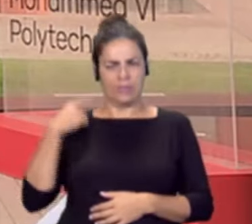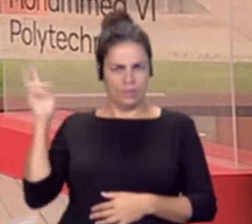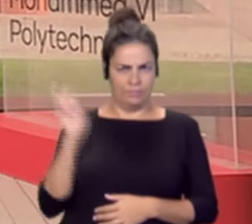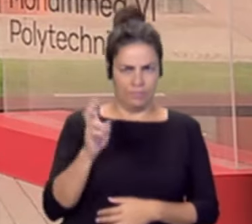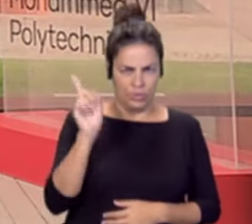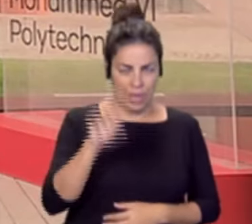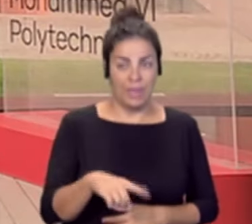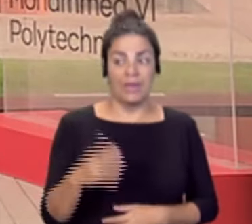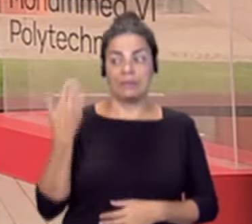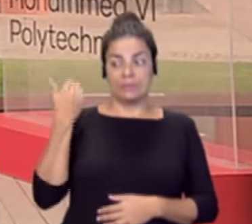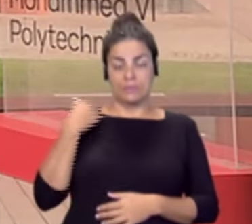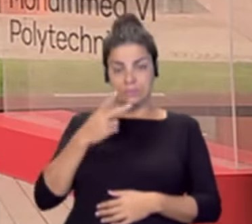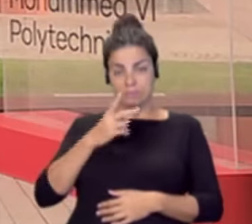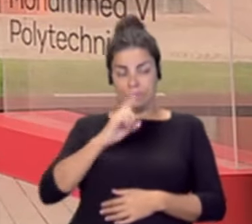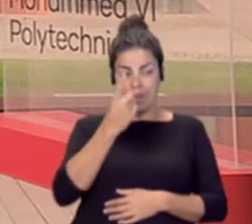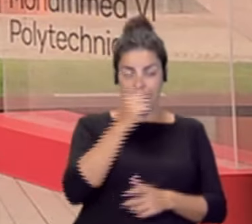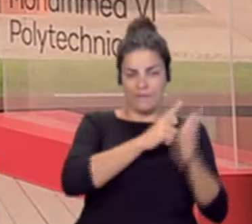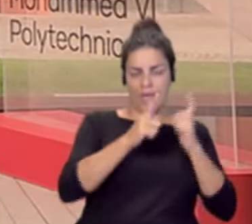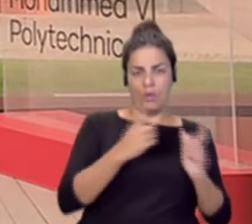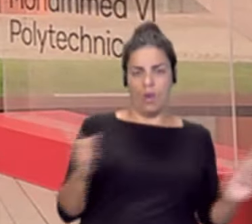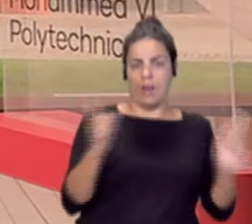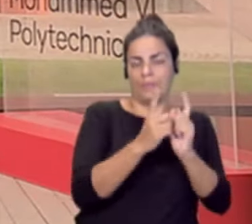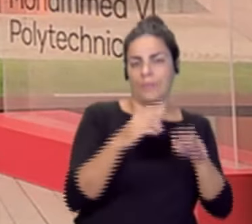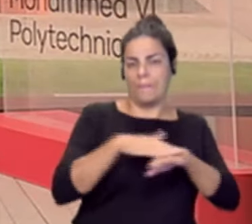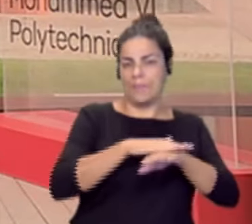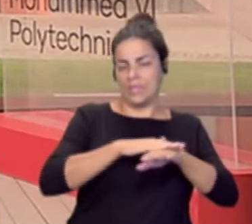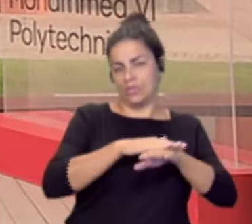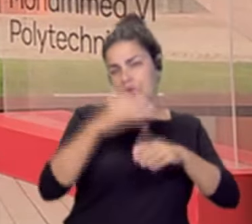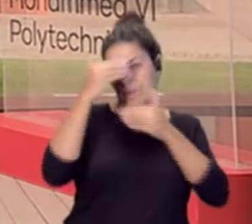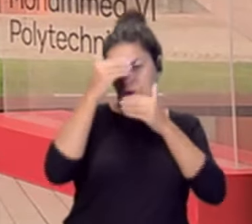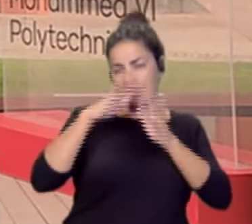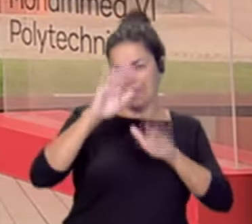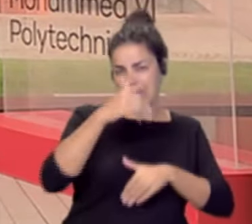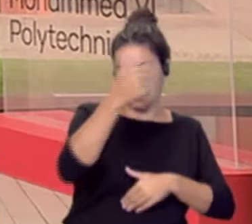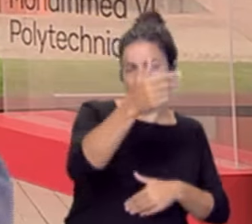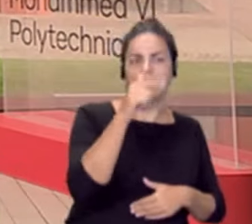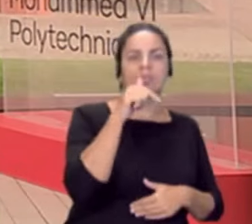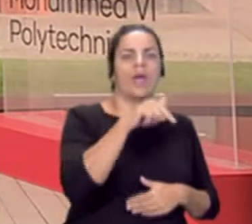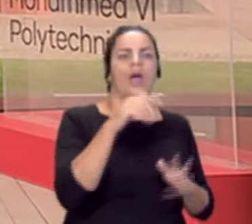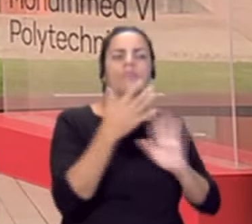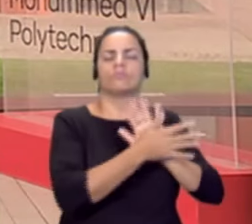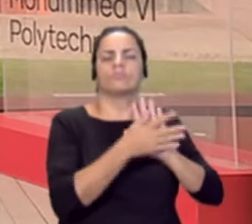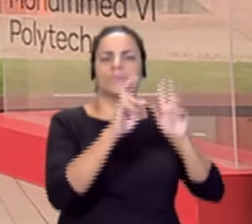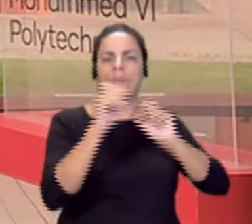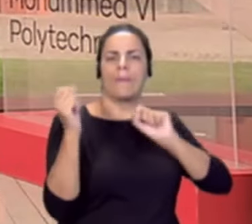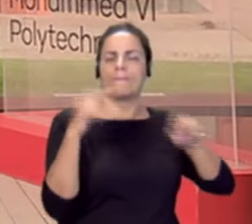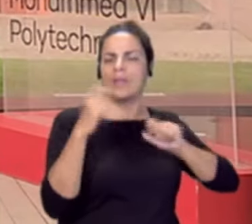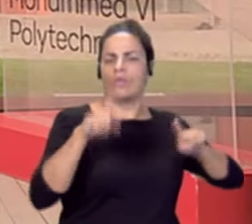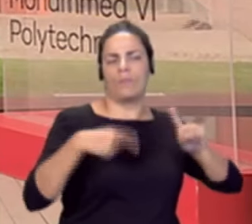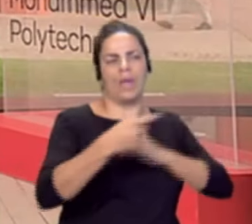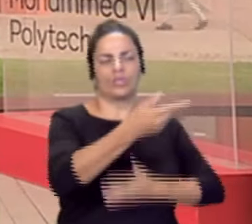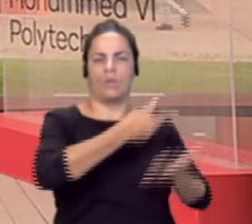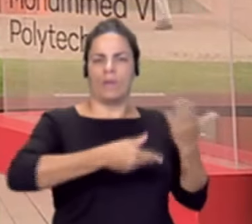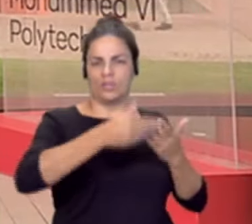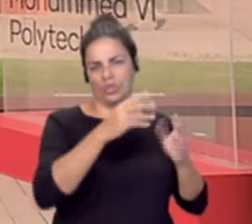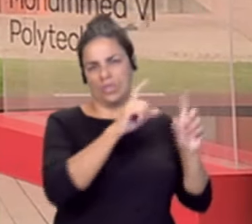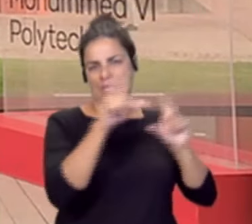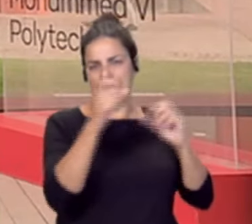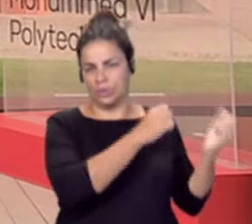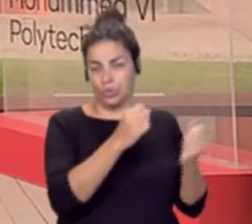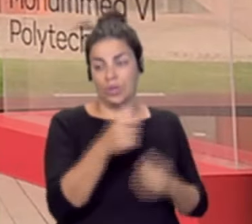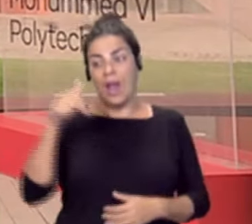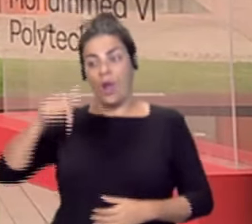se encontró con el ministro marroquí de Exteriores, la migración y la cooperación institucional fueron los temas centrales. En la visita de hoy está